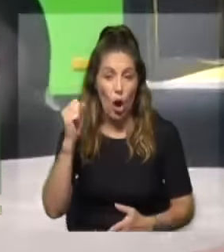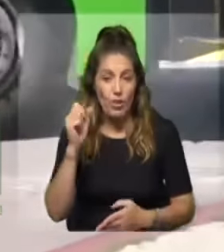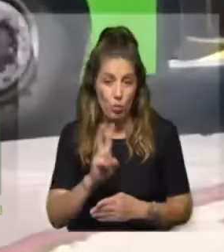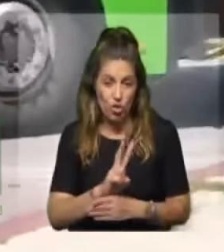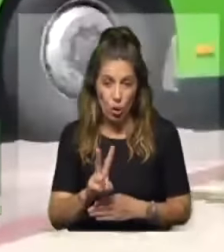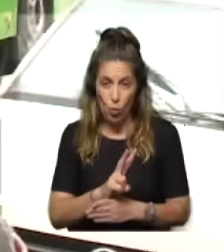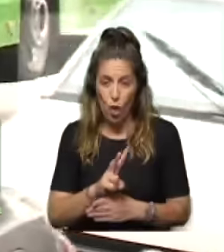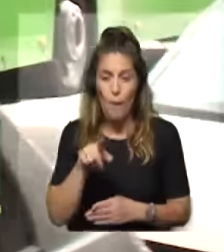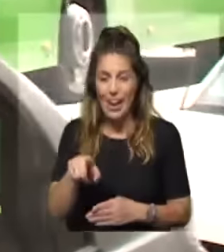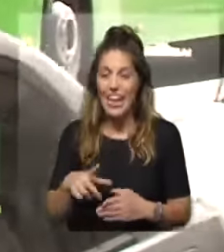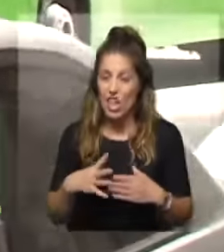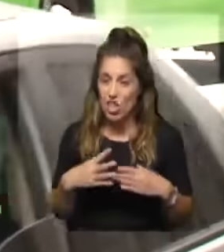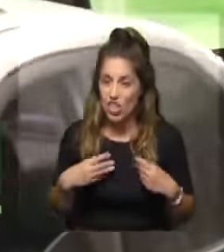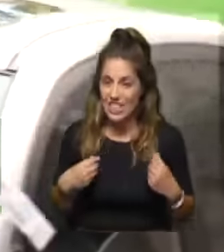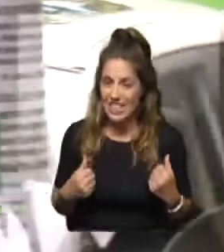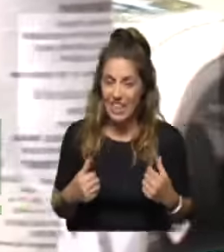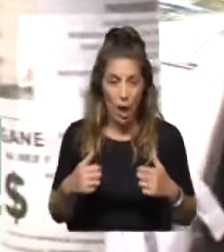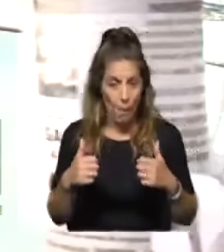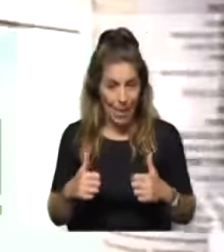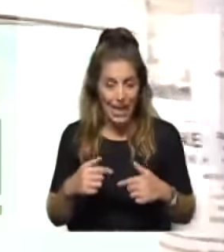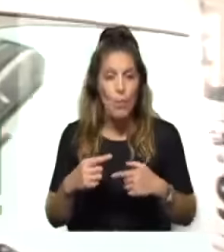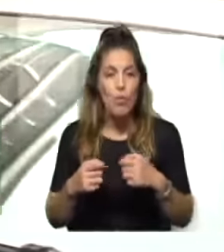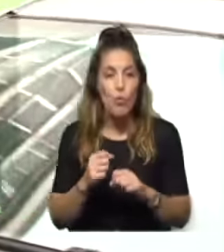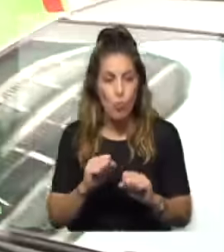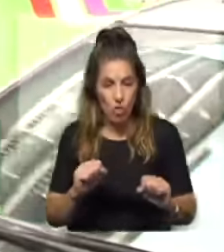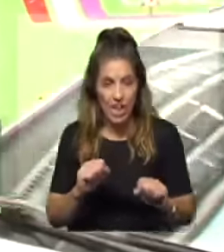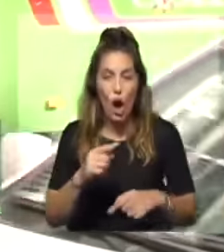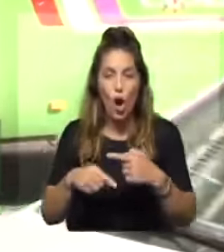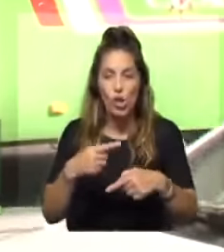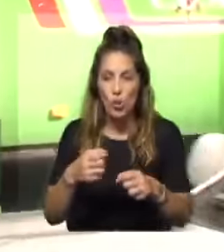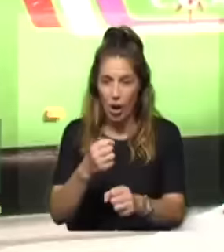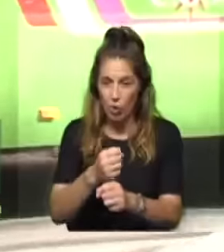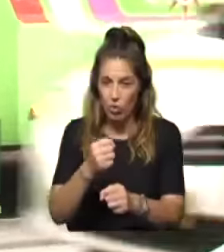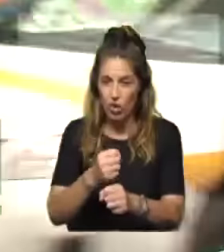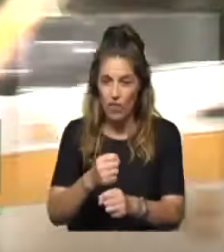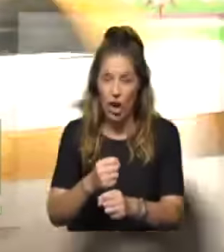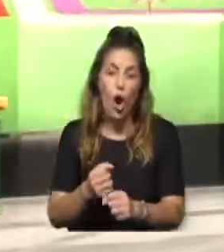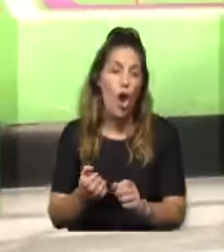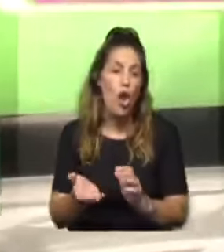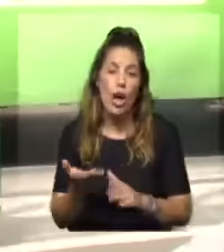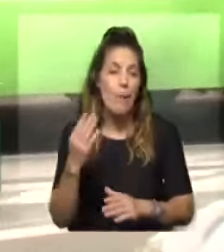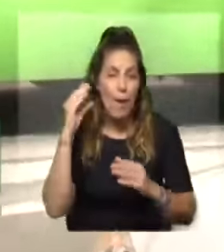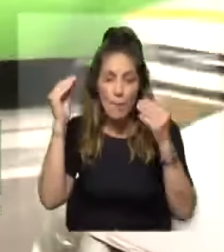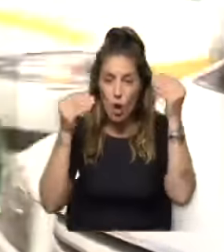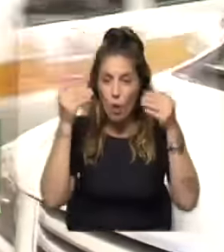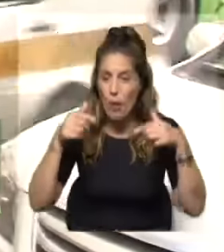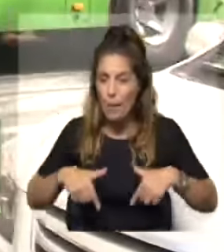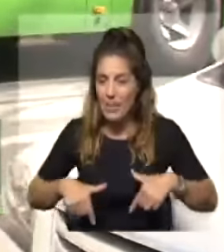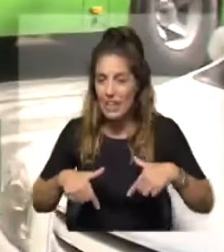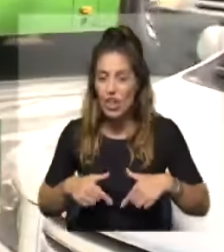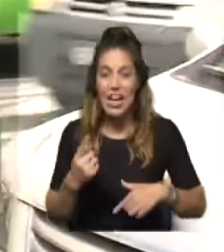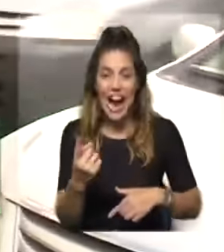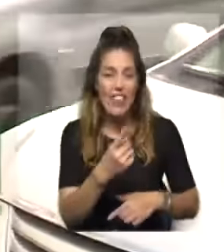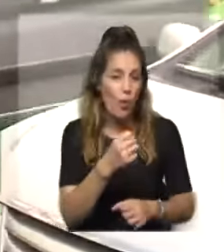valga redundancia más seguros y puedan seguir con su con su trabajo que lo que más nos preocupa al ministerio es que cada empleado y Cada